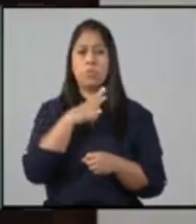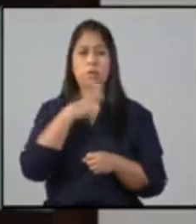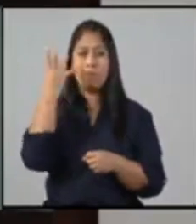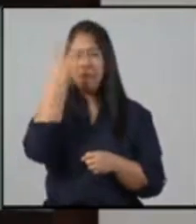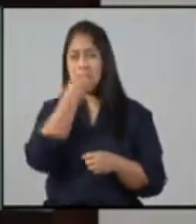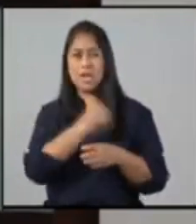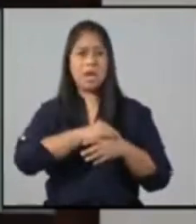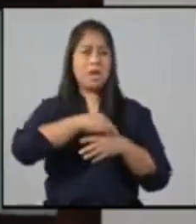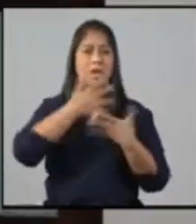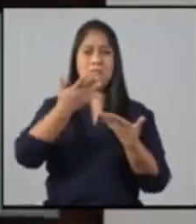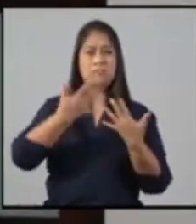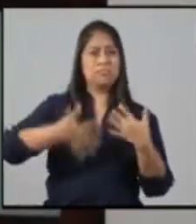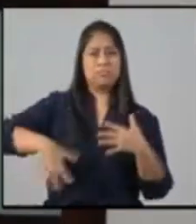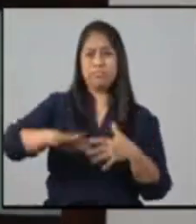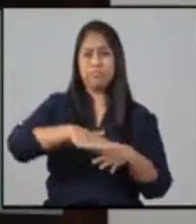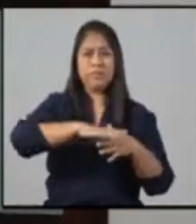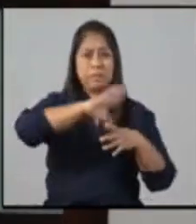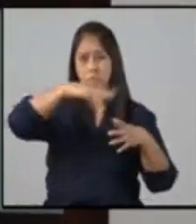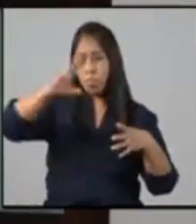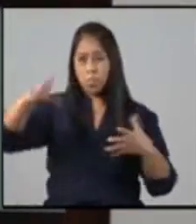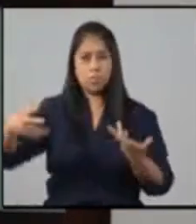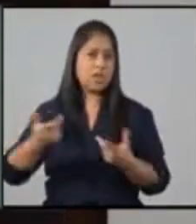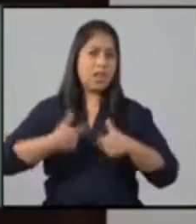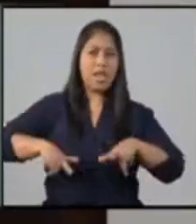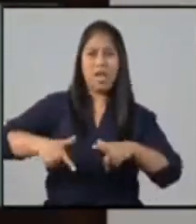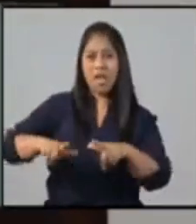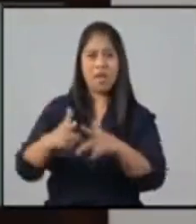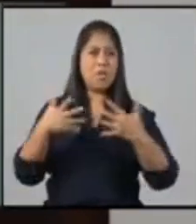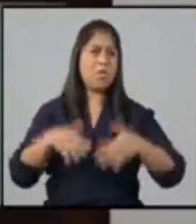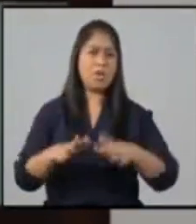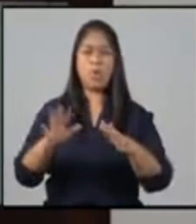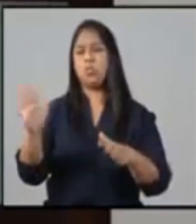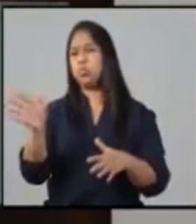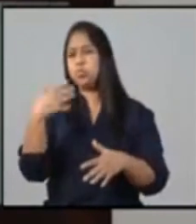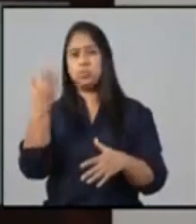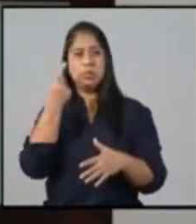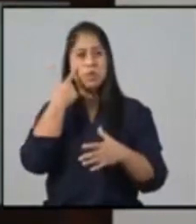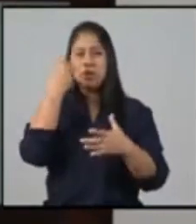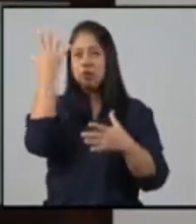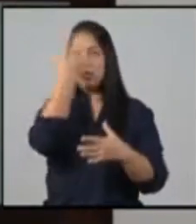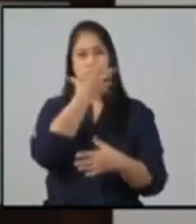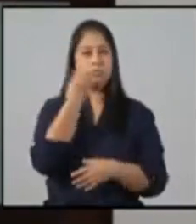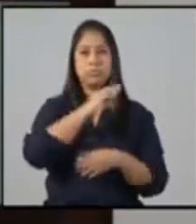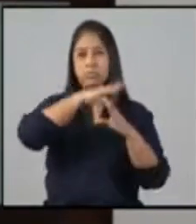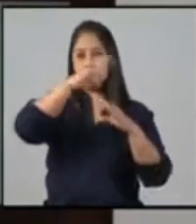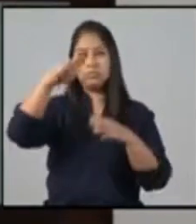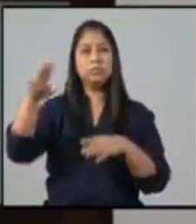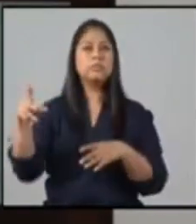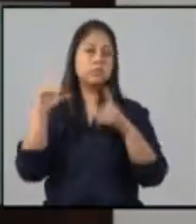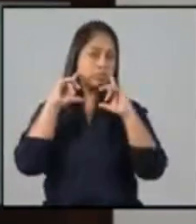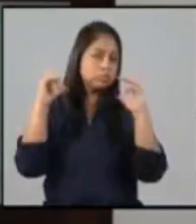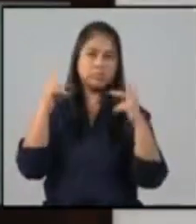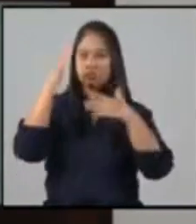belleza, la belleza de su geografía. No vale ni la pena recordarla, son paisajes extraordinariamente